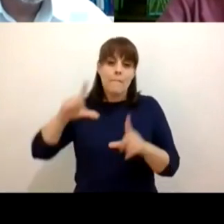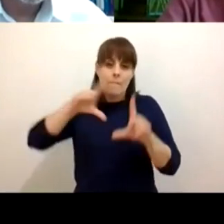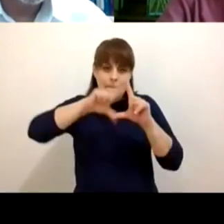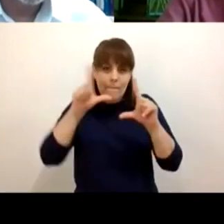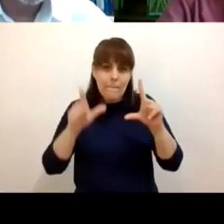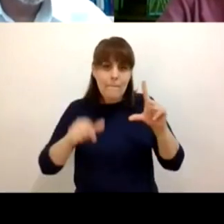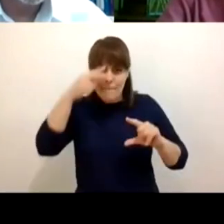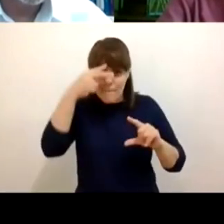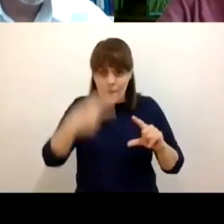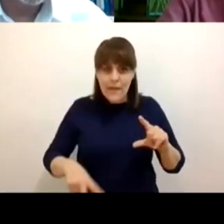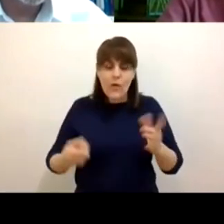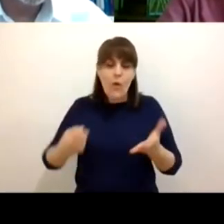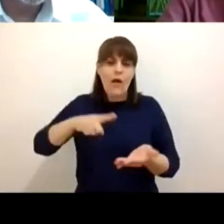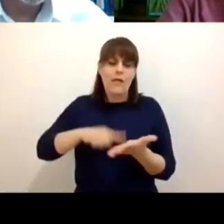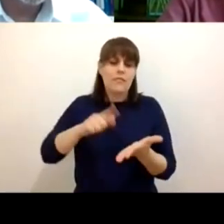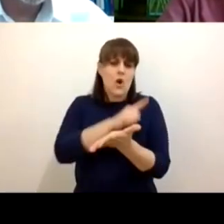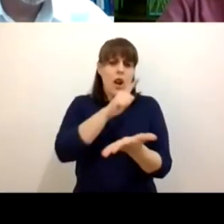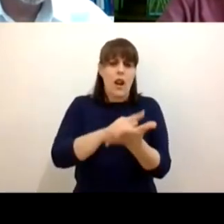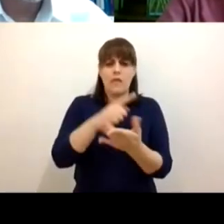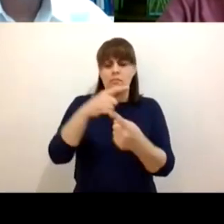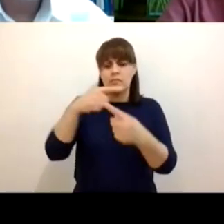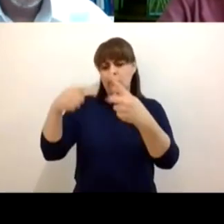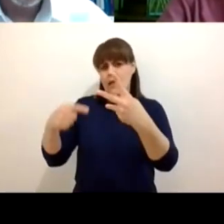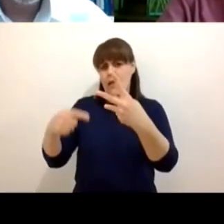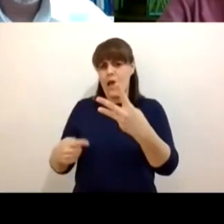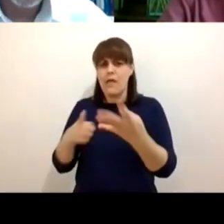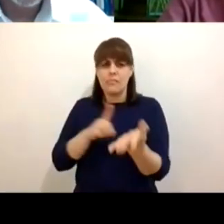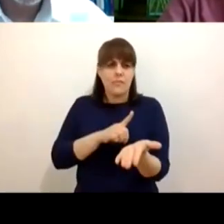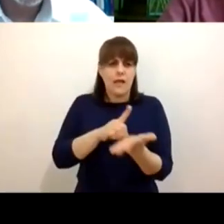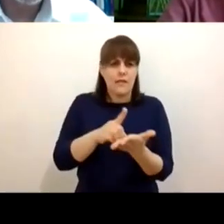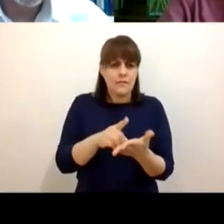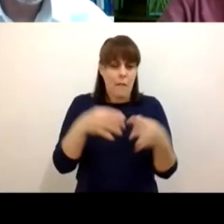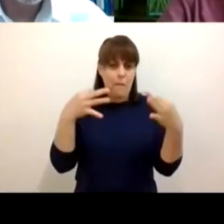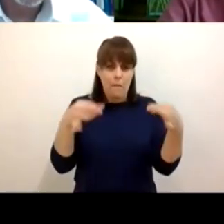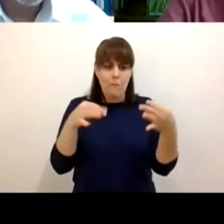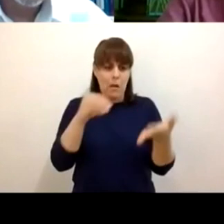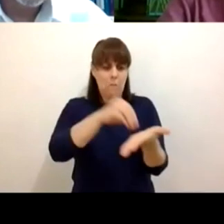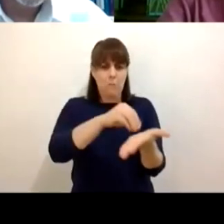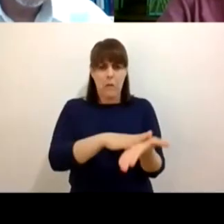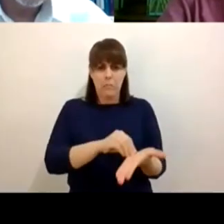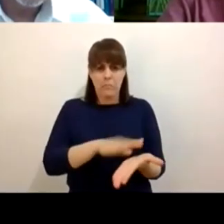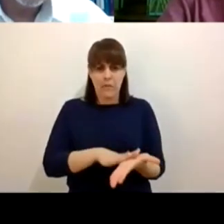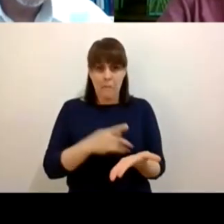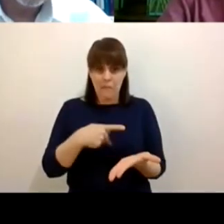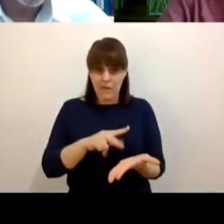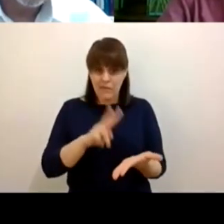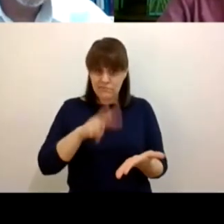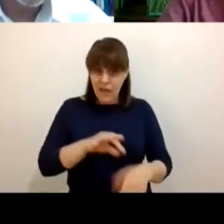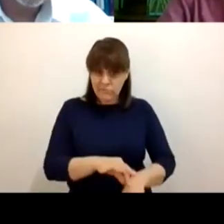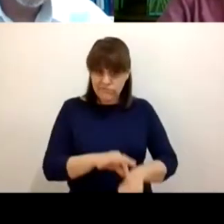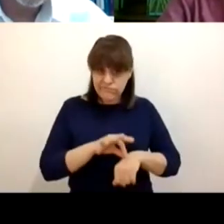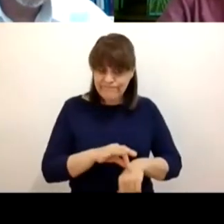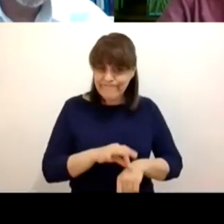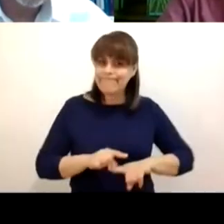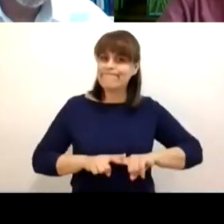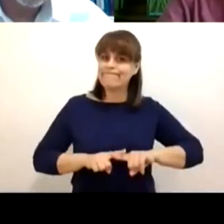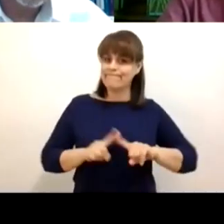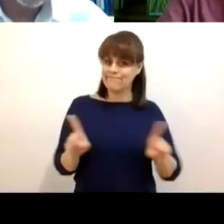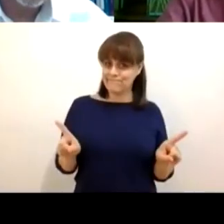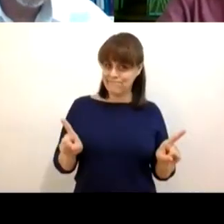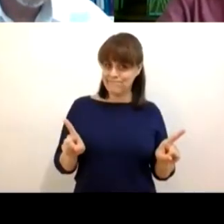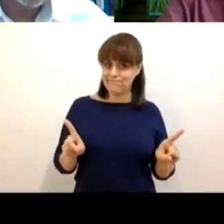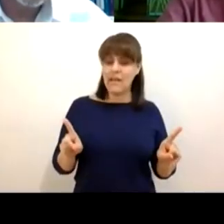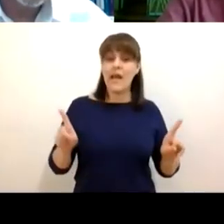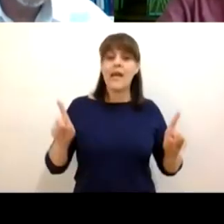y los derechos. Y se ven muy bonito en papel, pero la realidad es muy distinta. Y cuando hablamos de adolescentes y cuando hablamos de niñez,